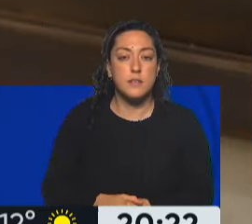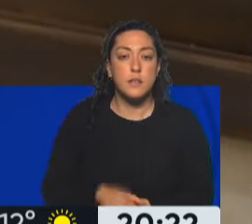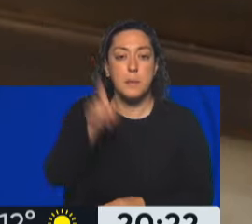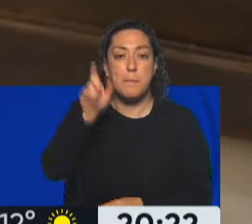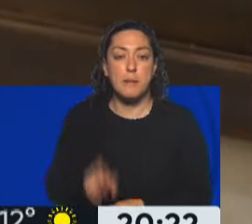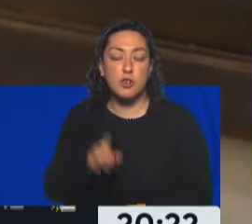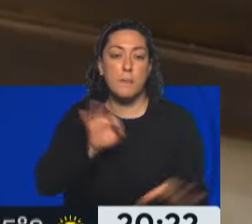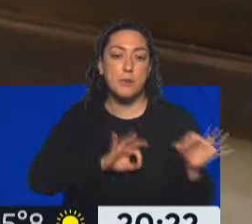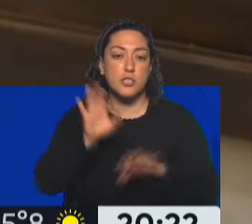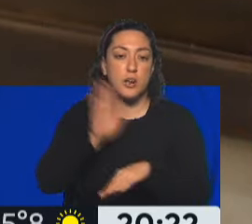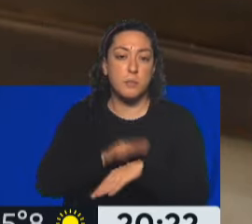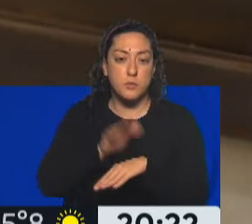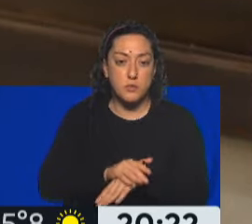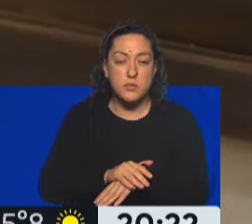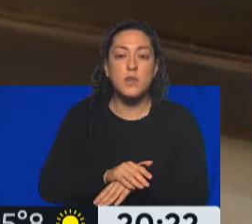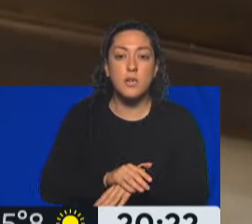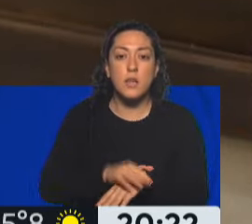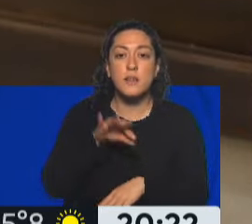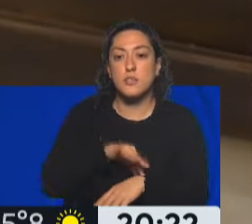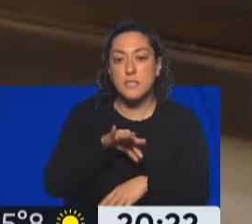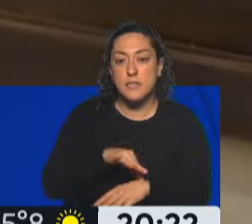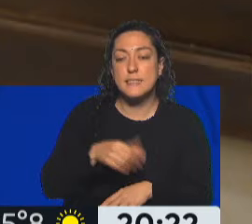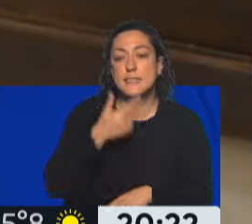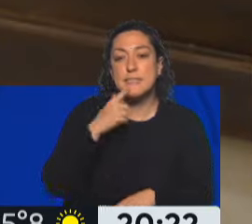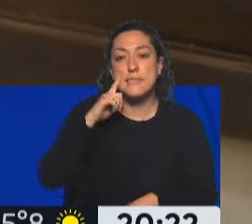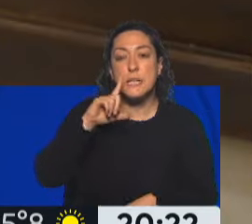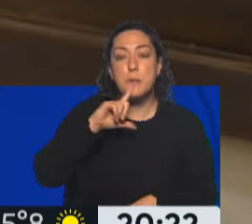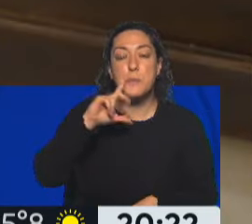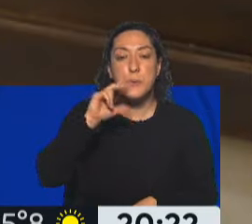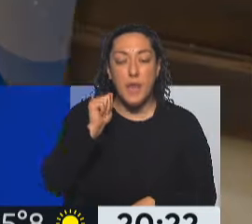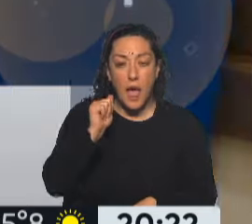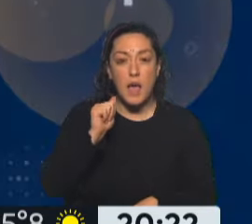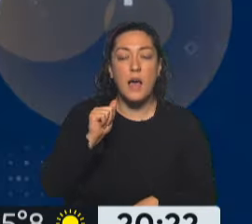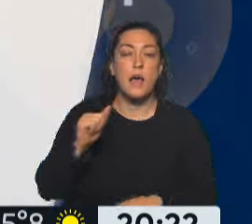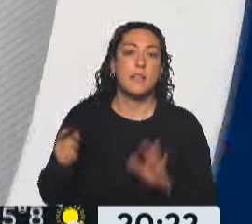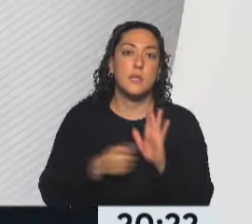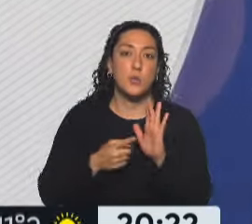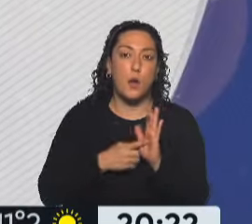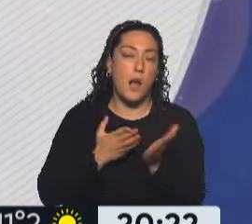de toda esta iniciativa es la doctora Silvia Lucangioli, que es la titular de la cátedra.